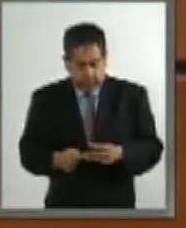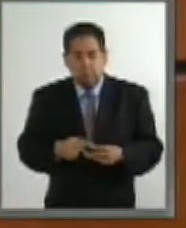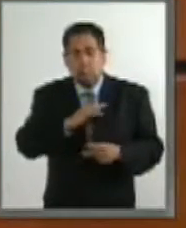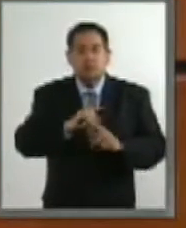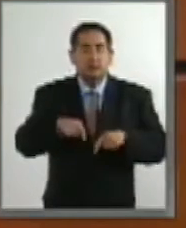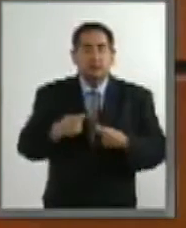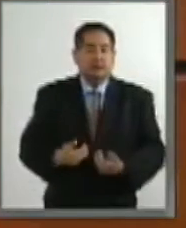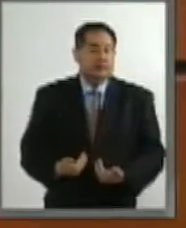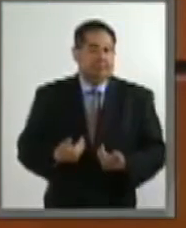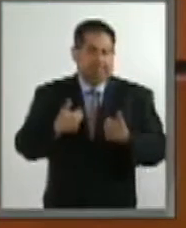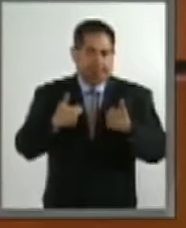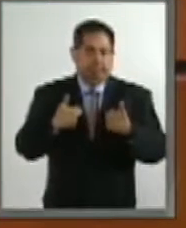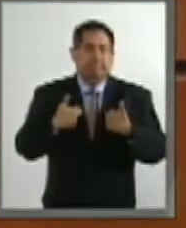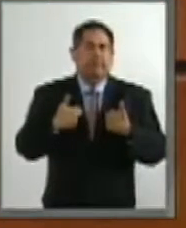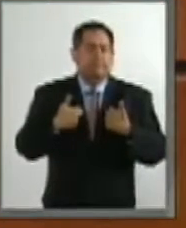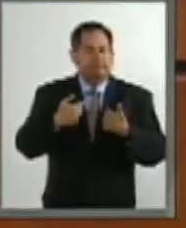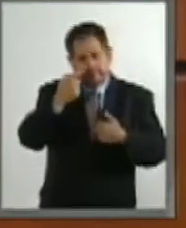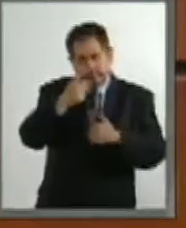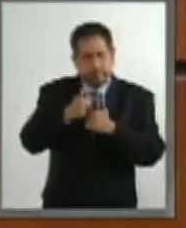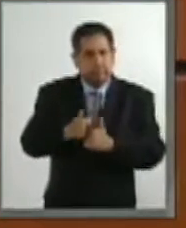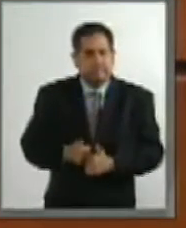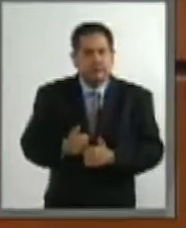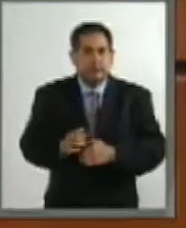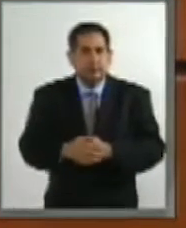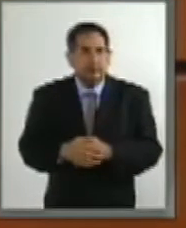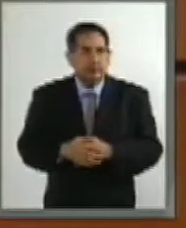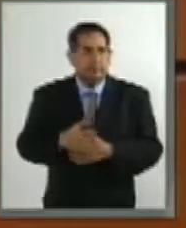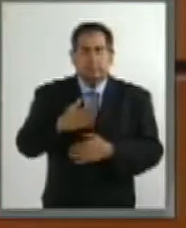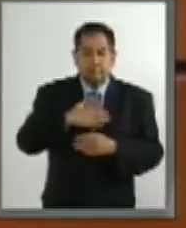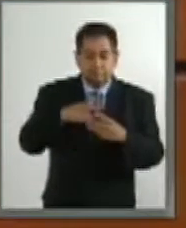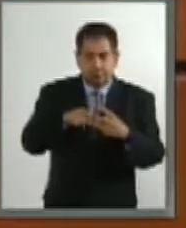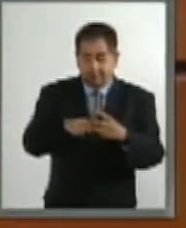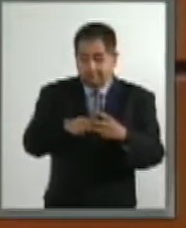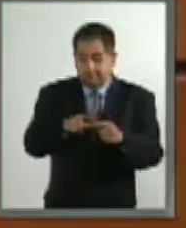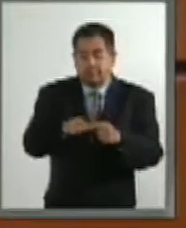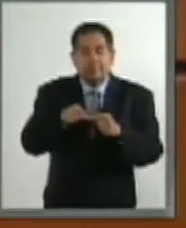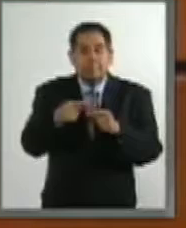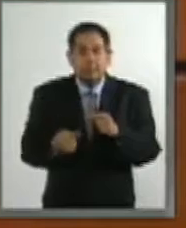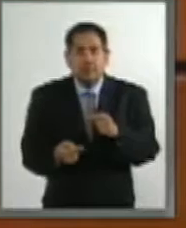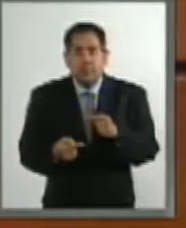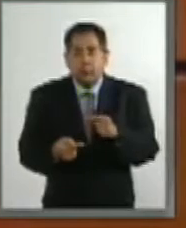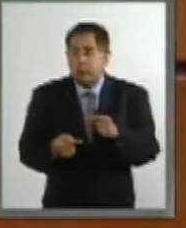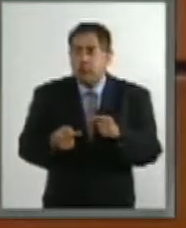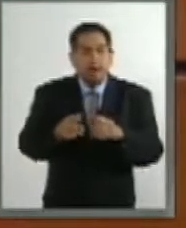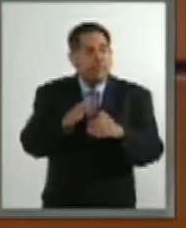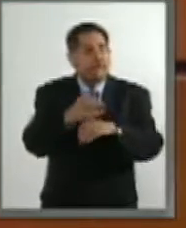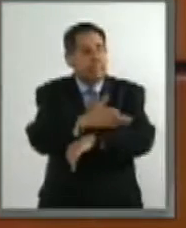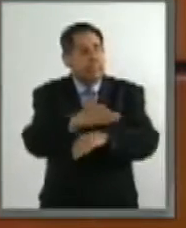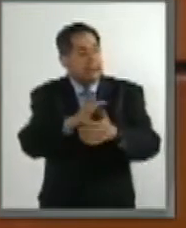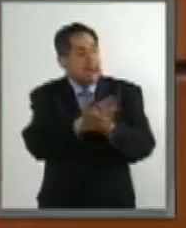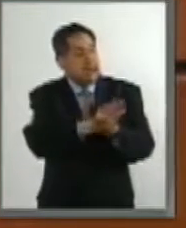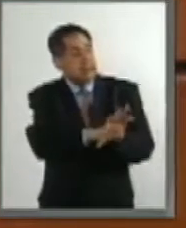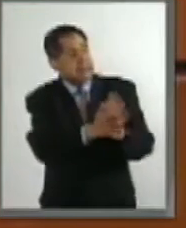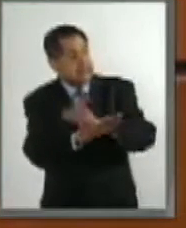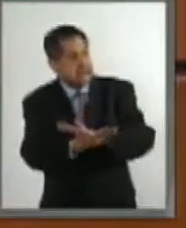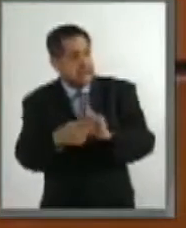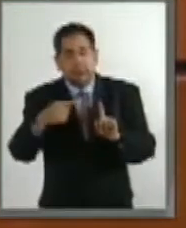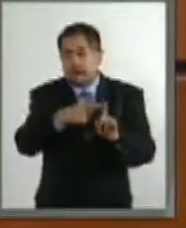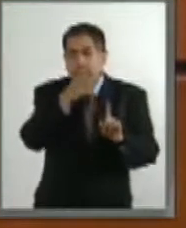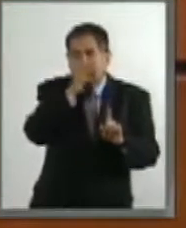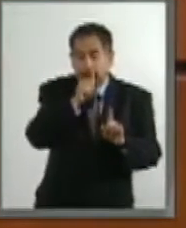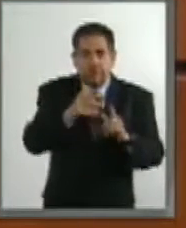dejando a un lado a los mismos familiares de los mexicanos por naturalización debemos recordar